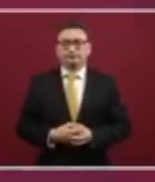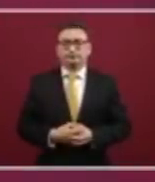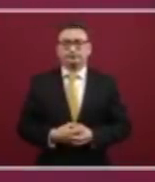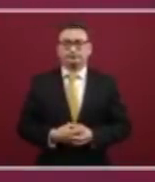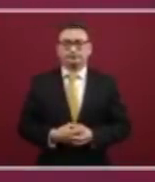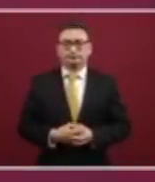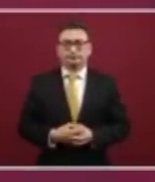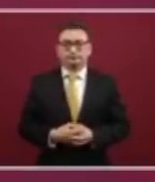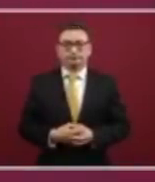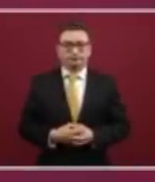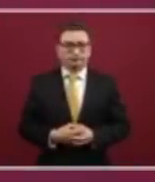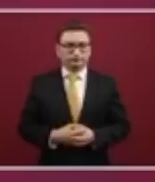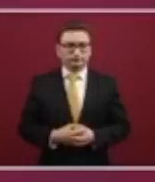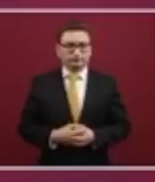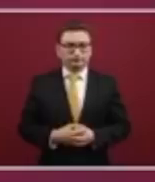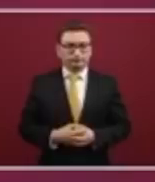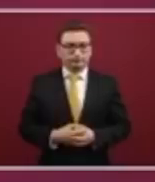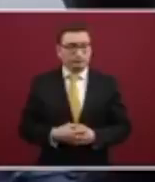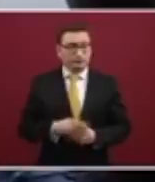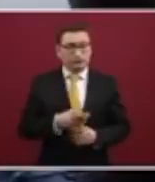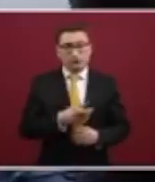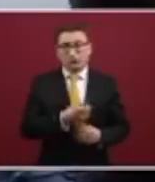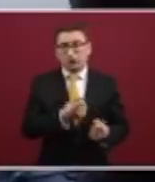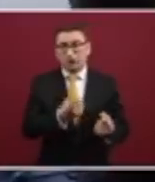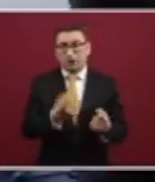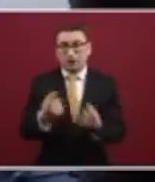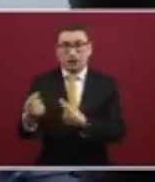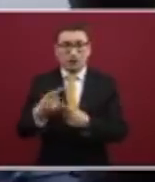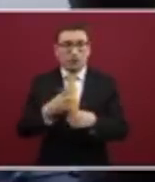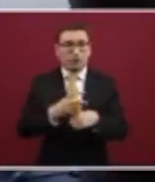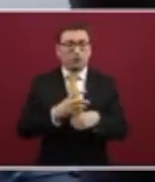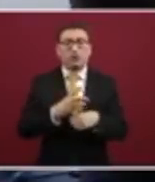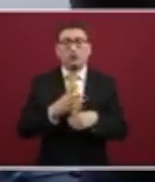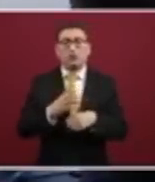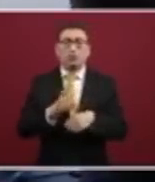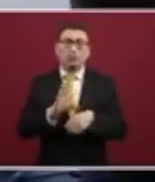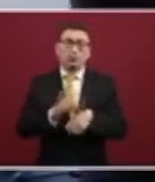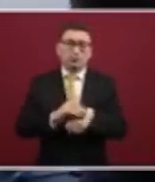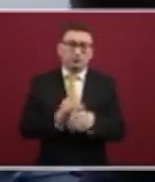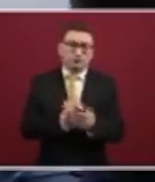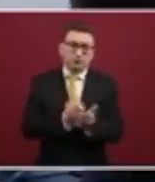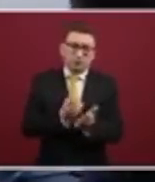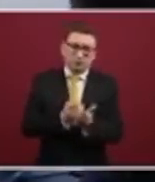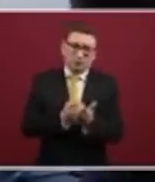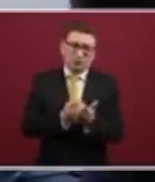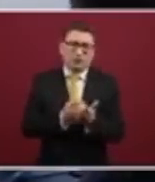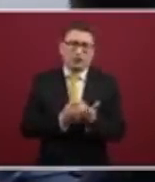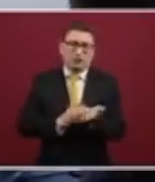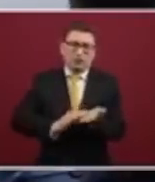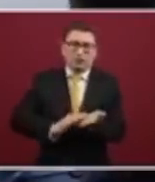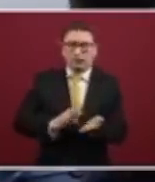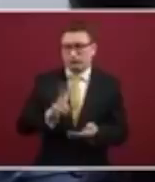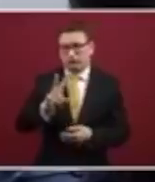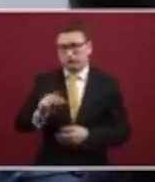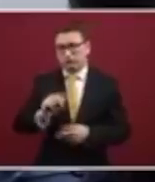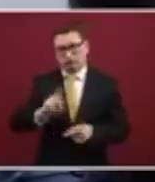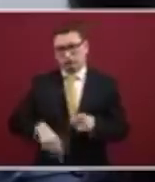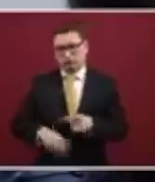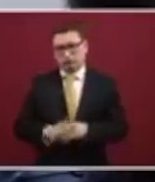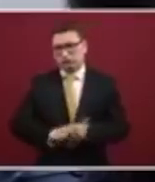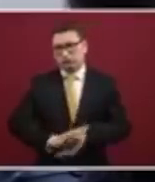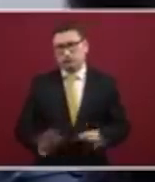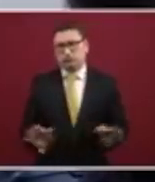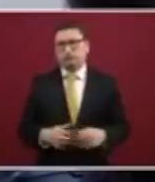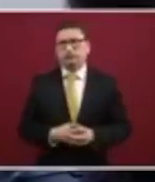Se van a terminar las condonaciones de impuestos, por ejemplo,